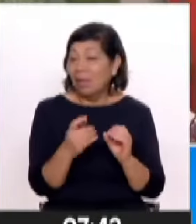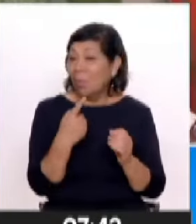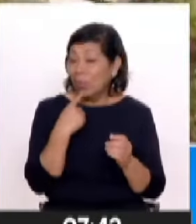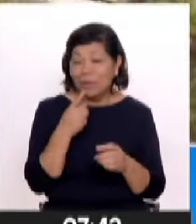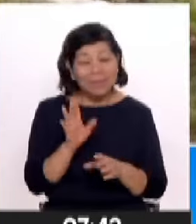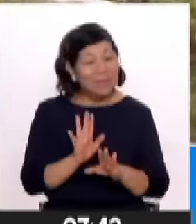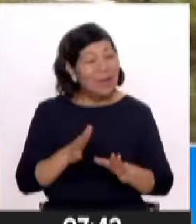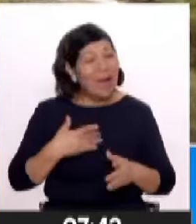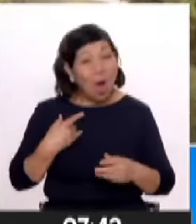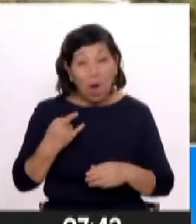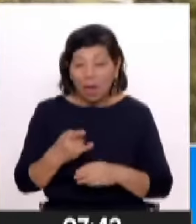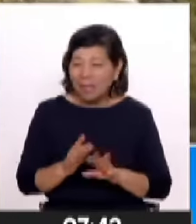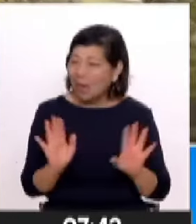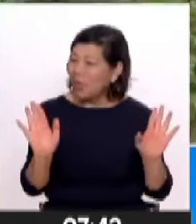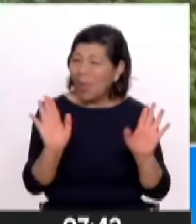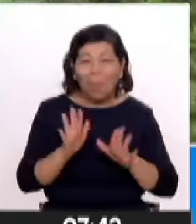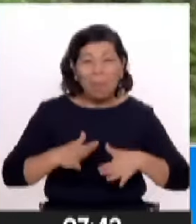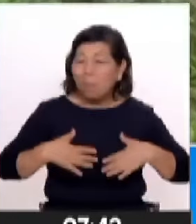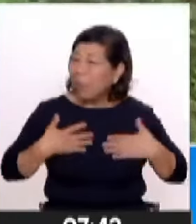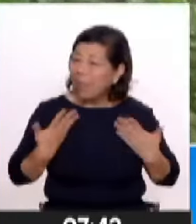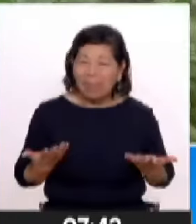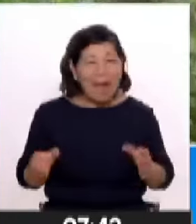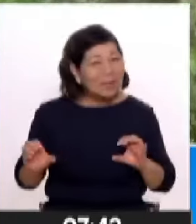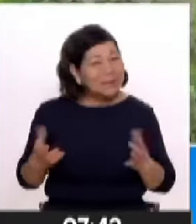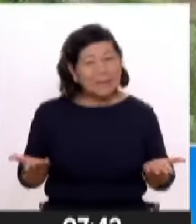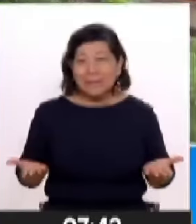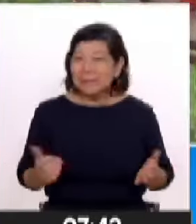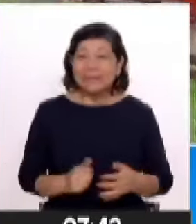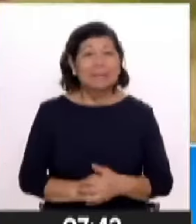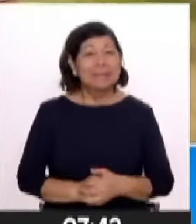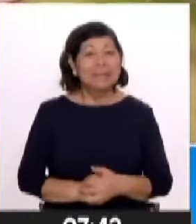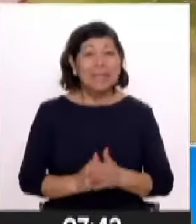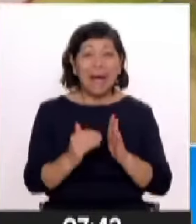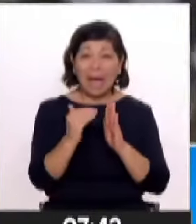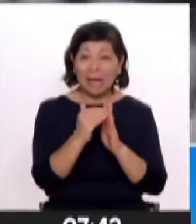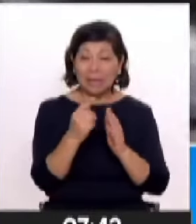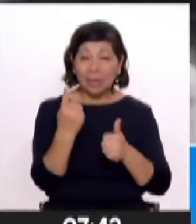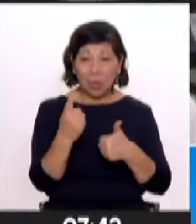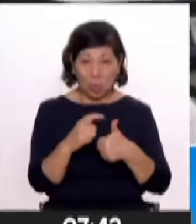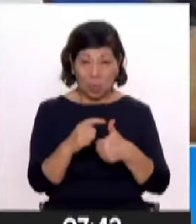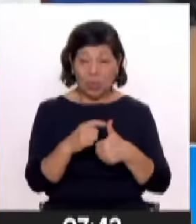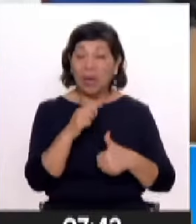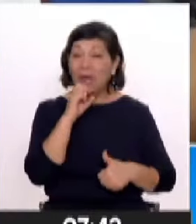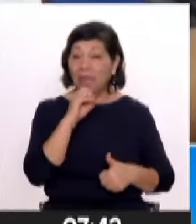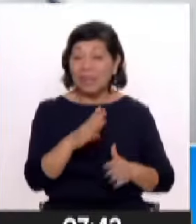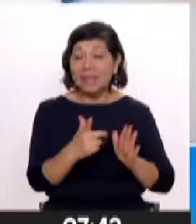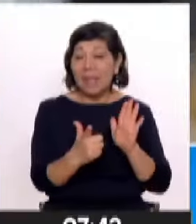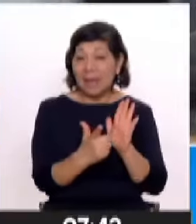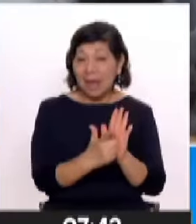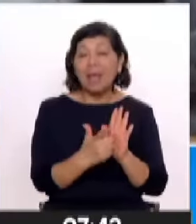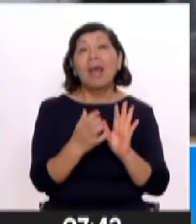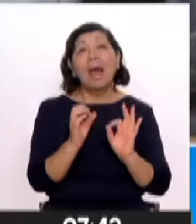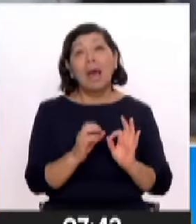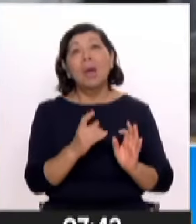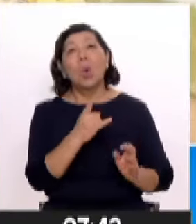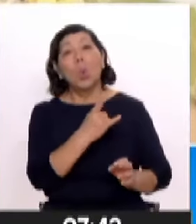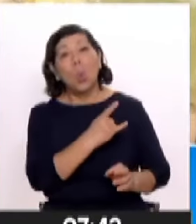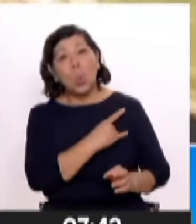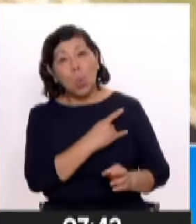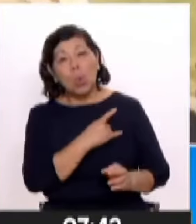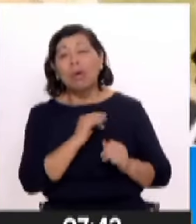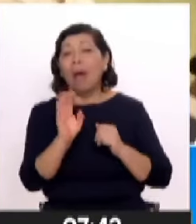en contra. Por ejemplo, el artículo 1 dice: la ley